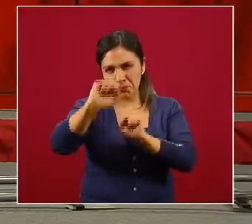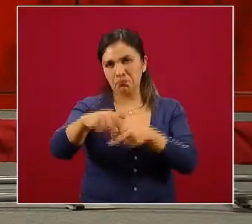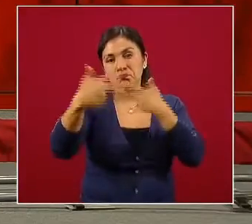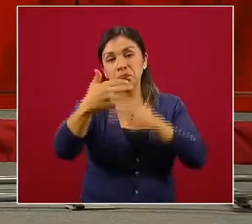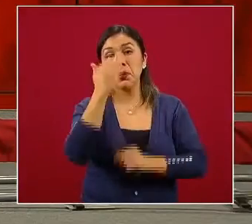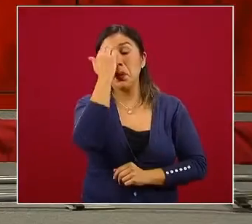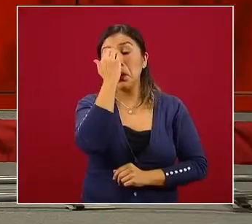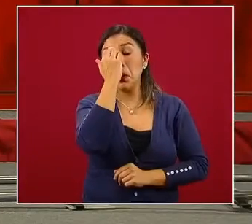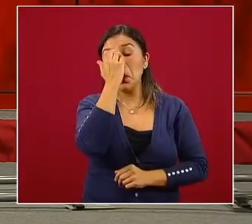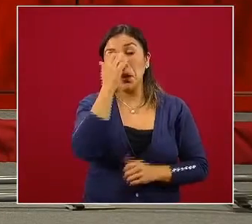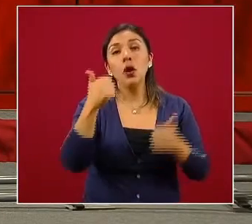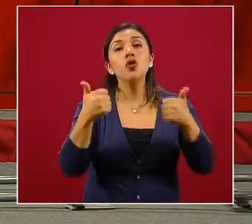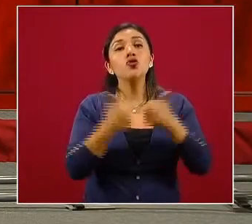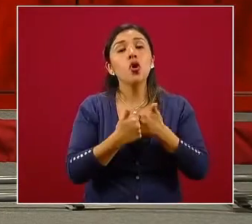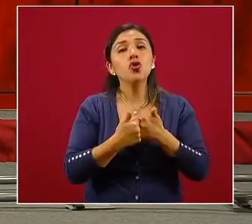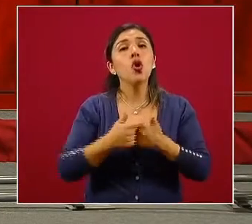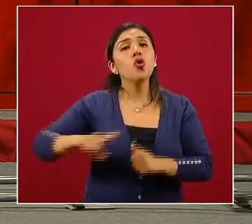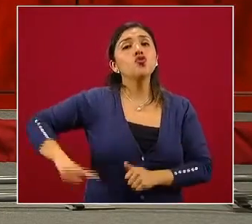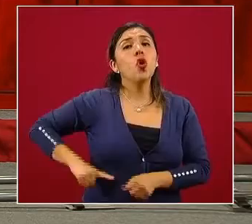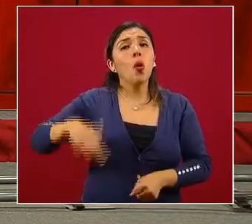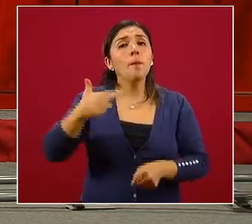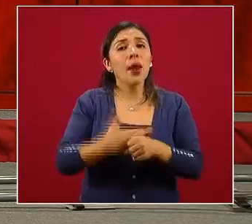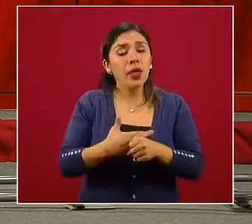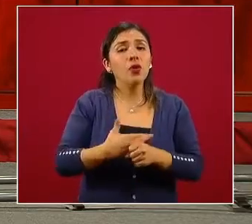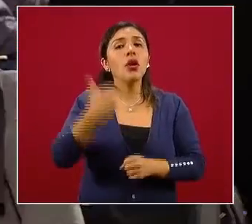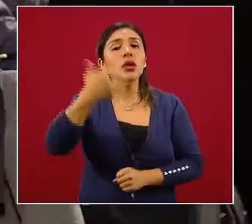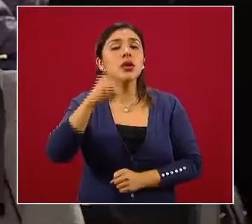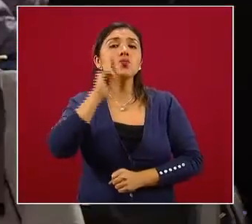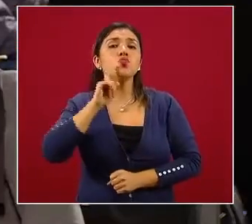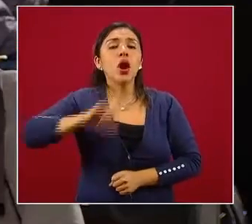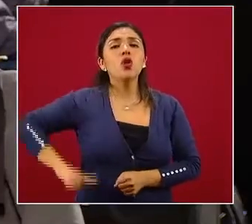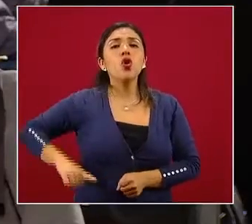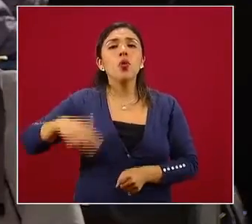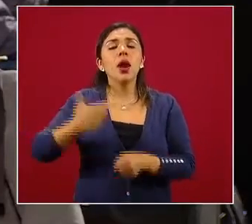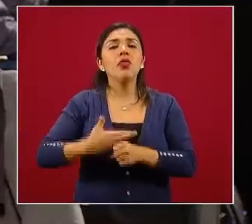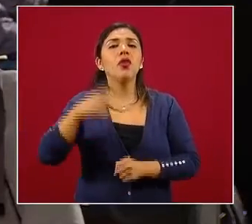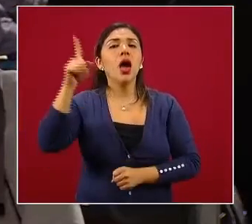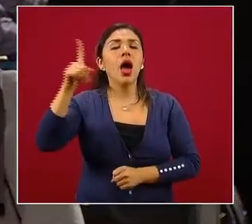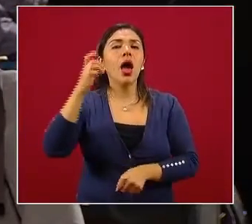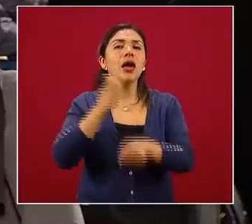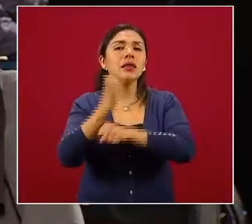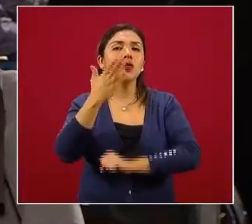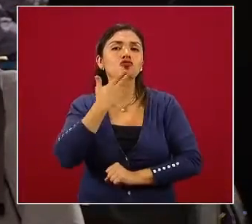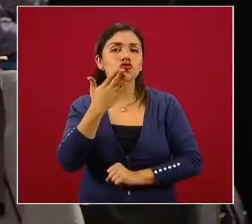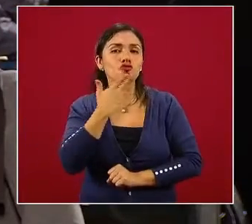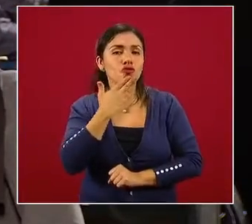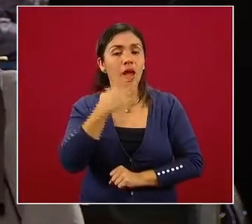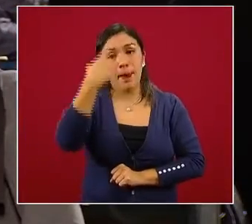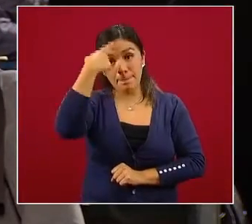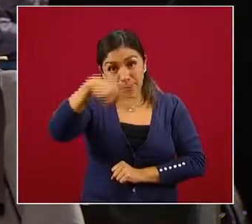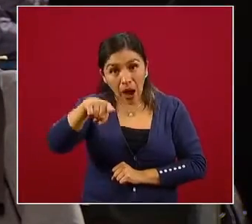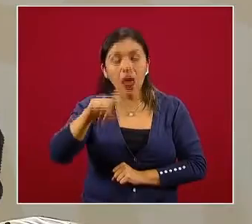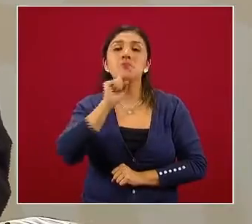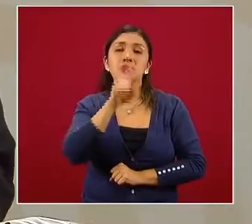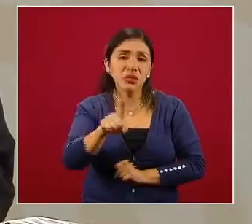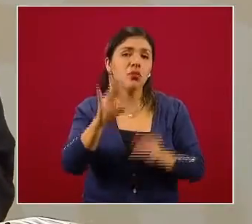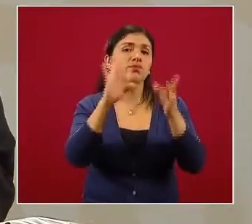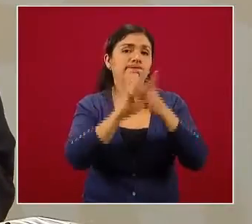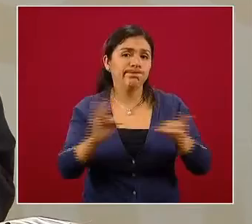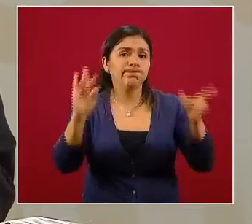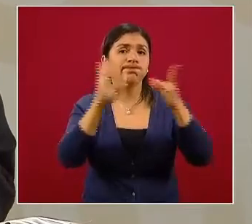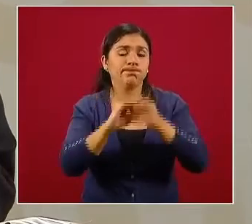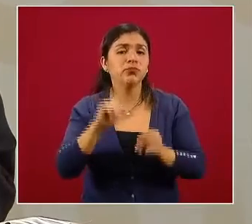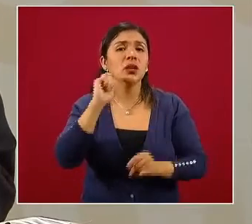videoconferencia, con los gobernadores y la gobernadora del estado de Sonora, precisamente para abordar, en términos